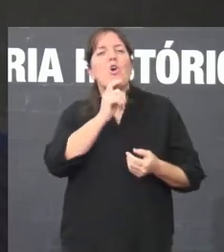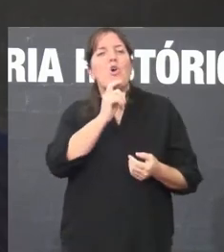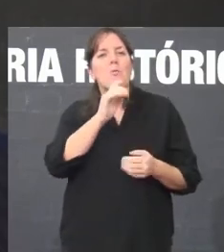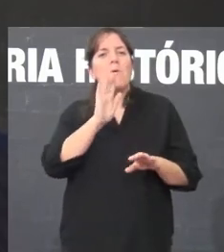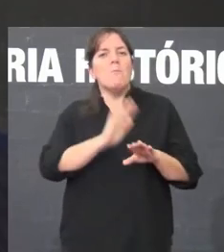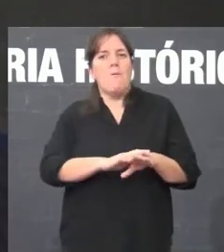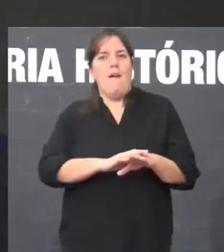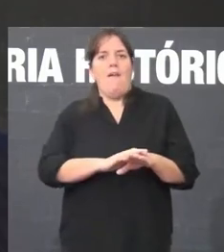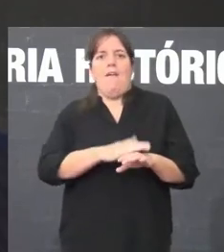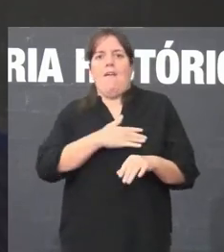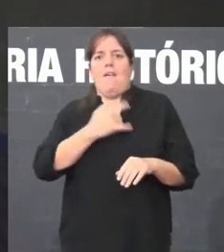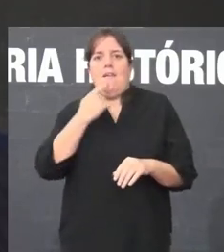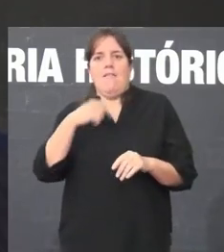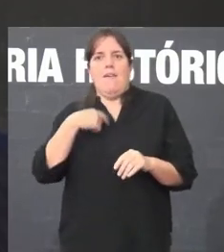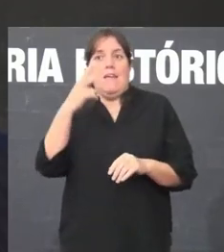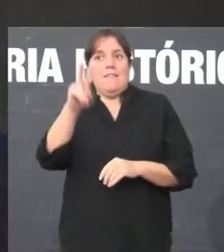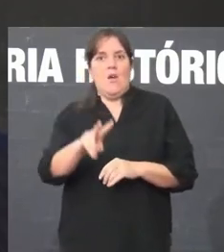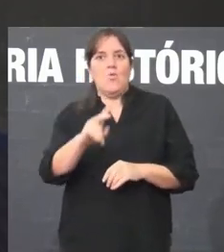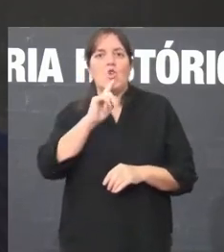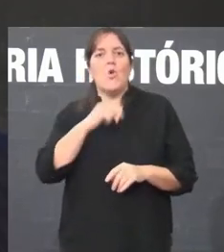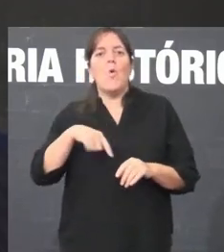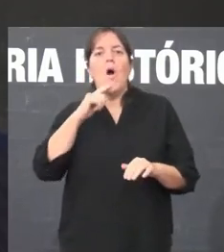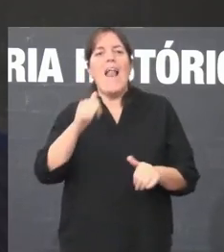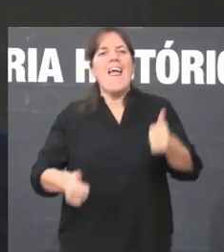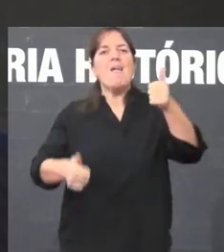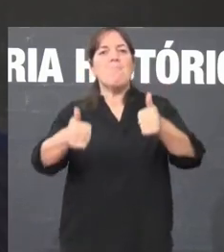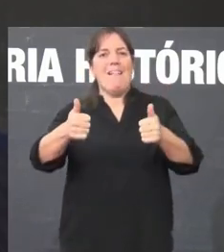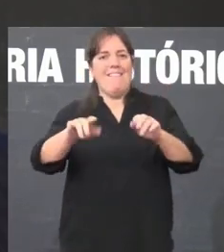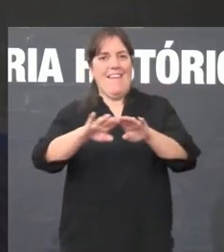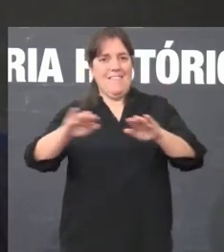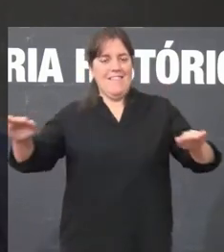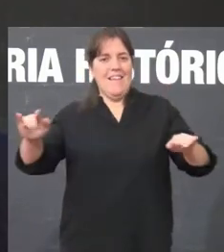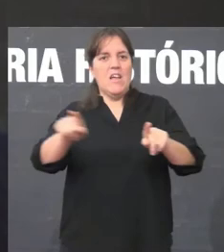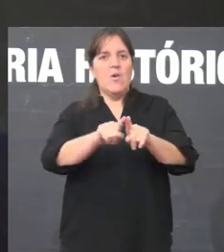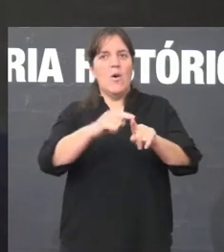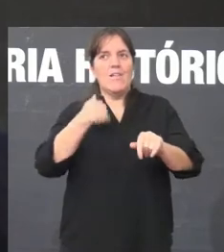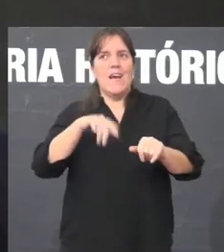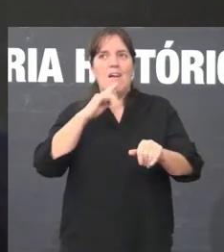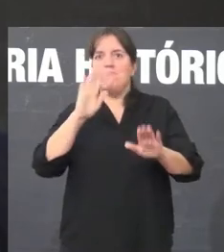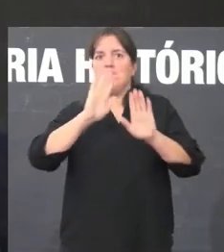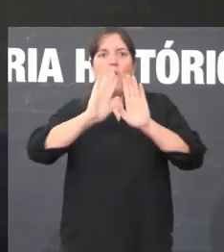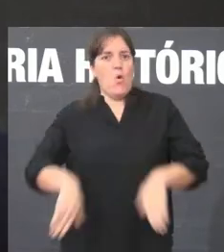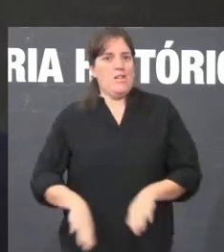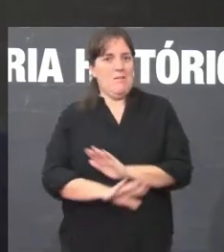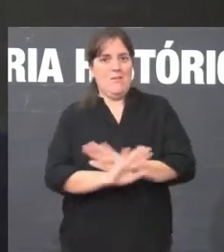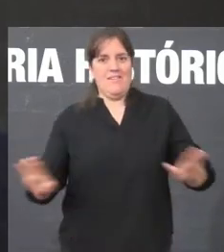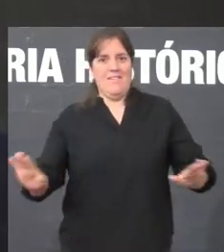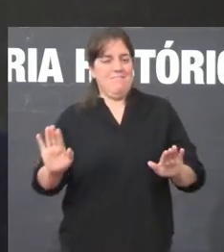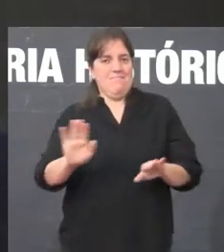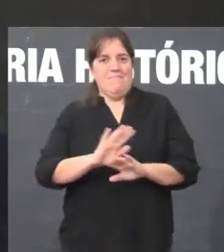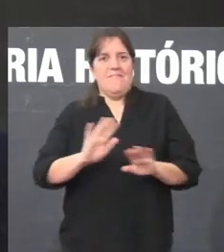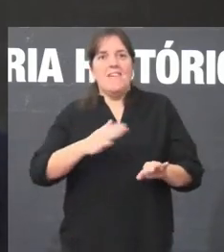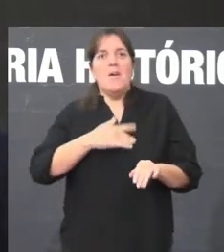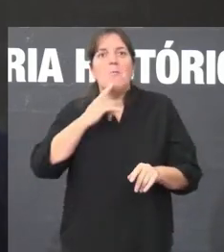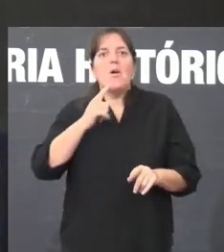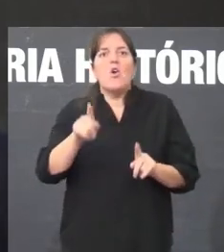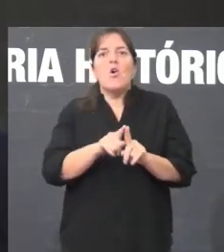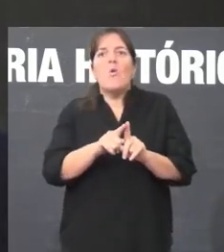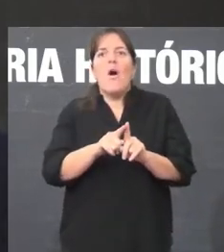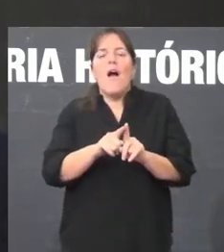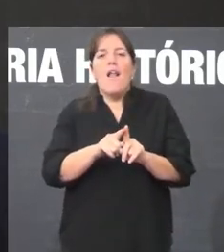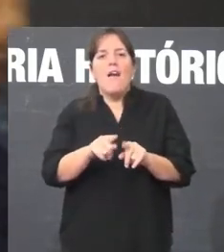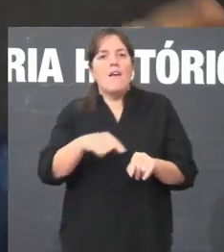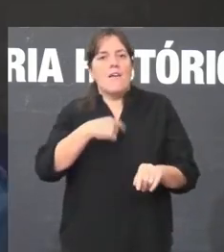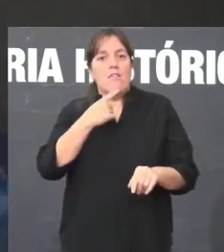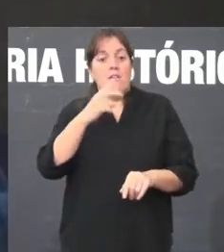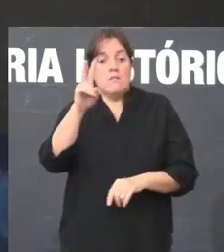que el segundo embate sea el definitivo, que tampoco hay ninguna garantía que el segundo embate vaya